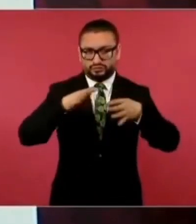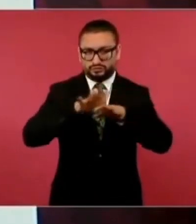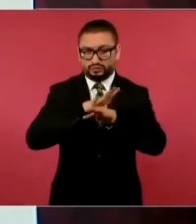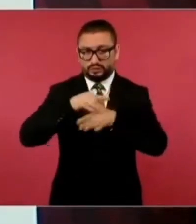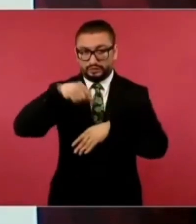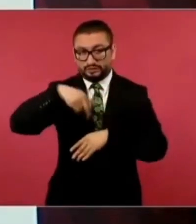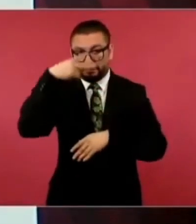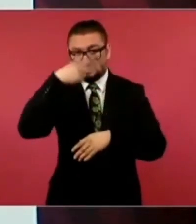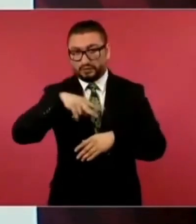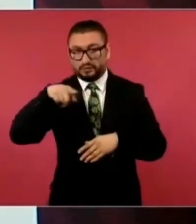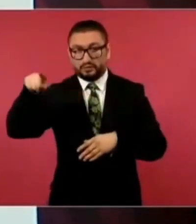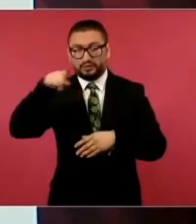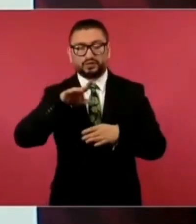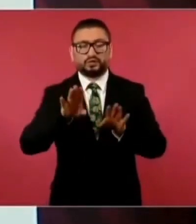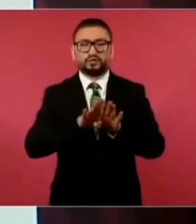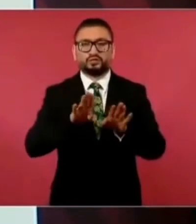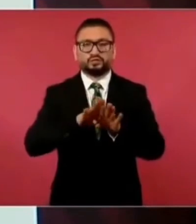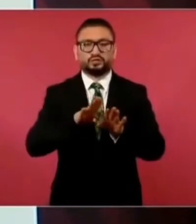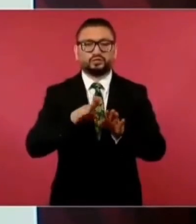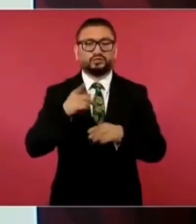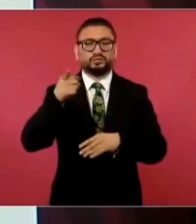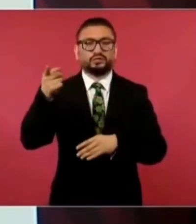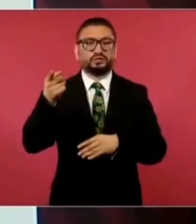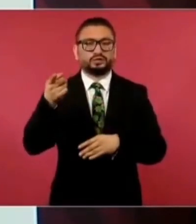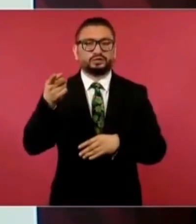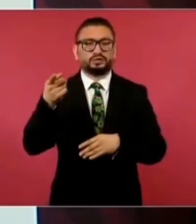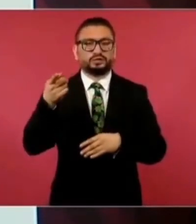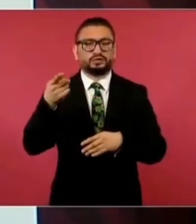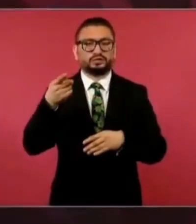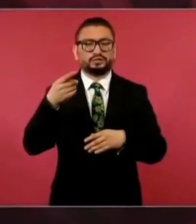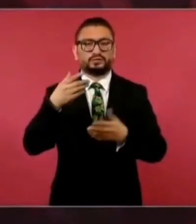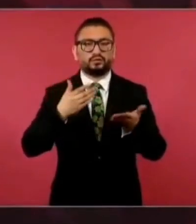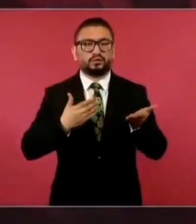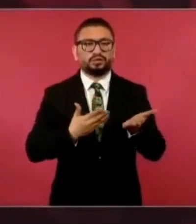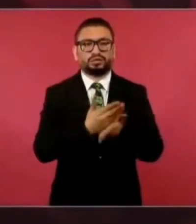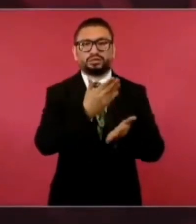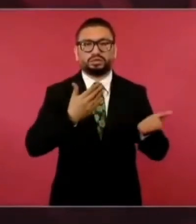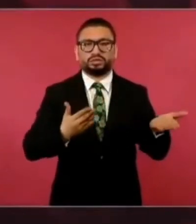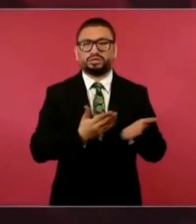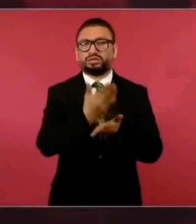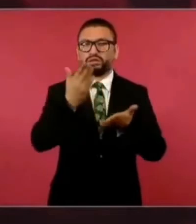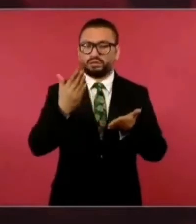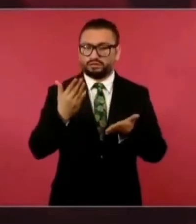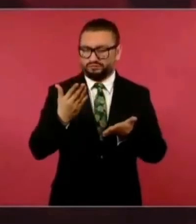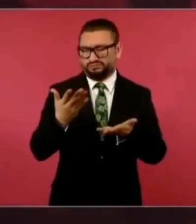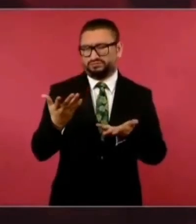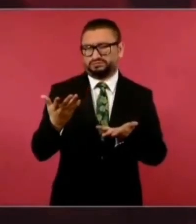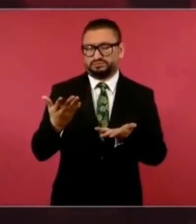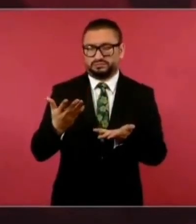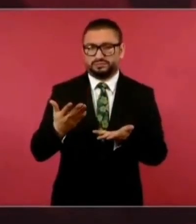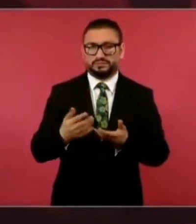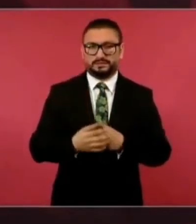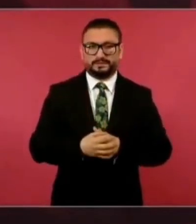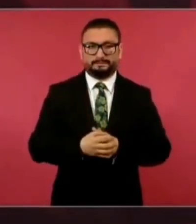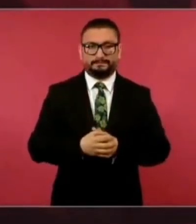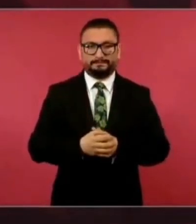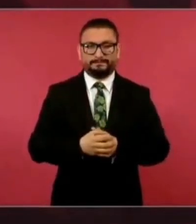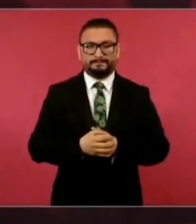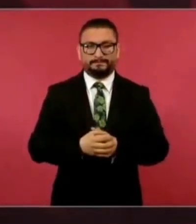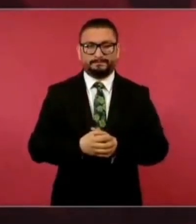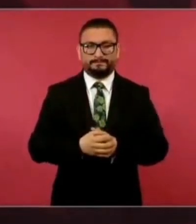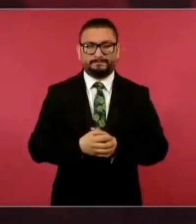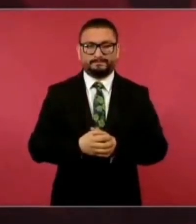metiendo, con todo respeto, las narices.